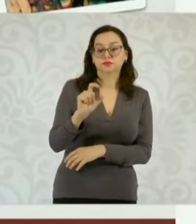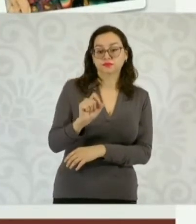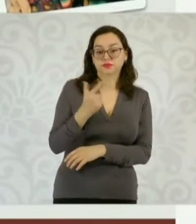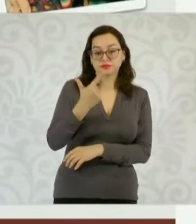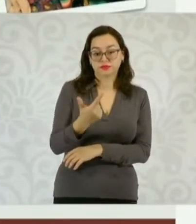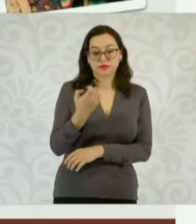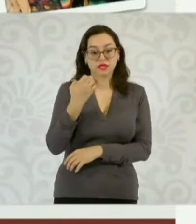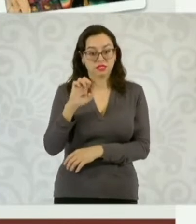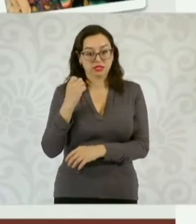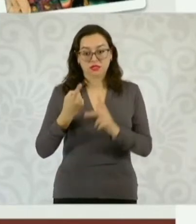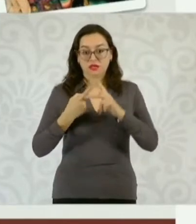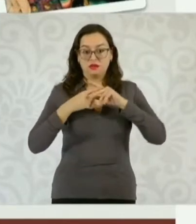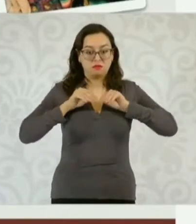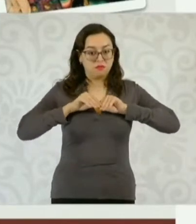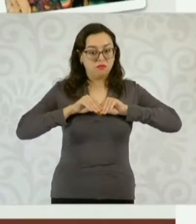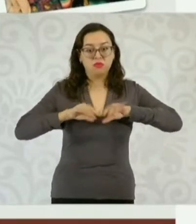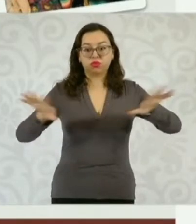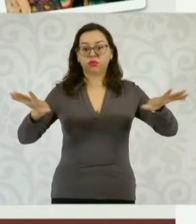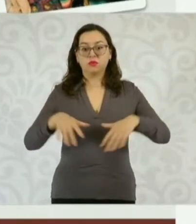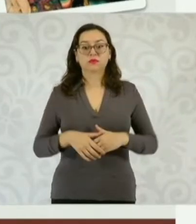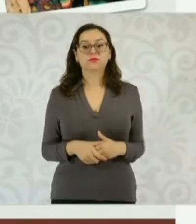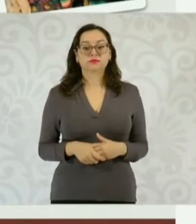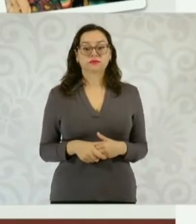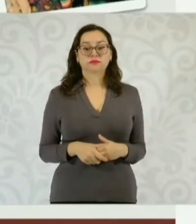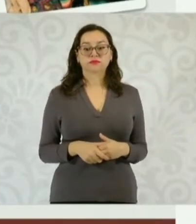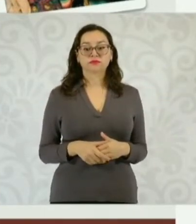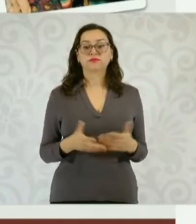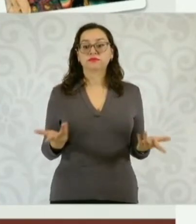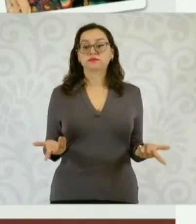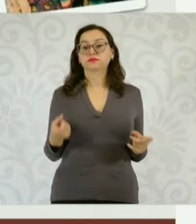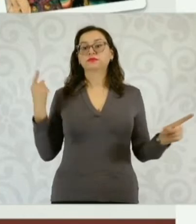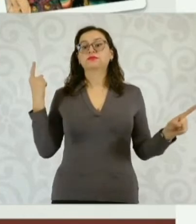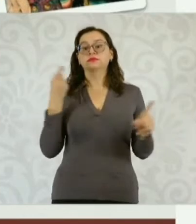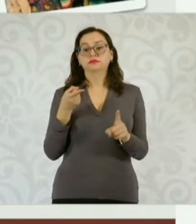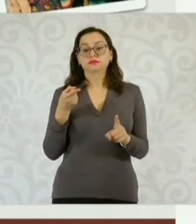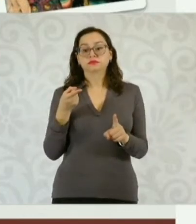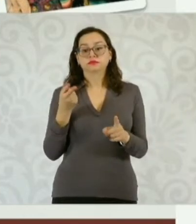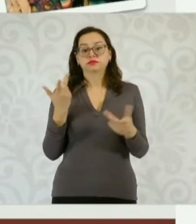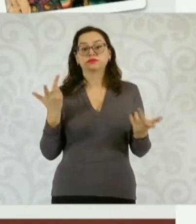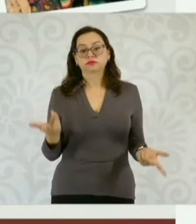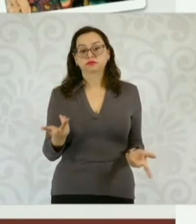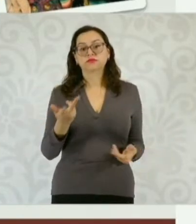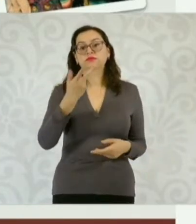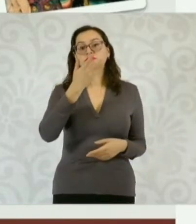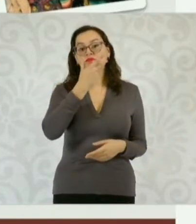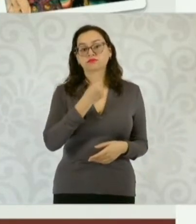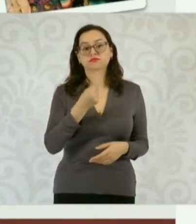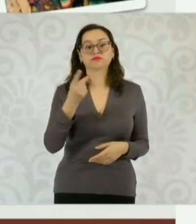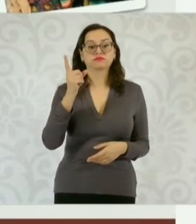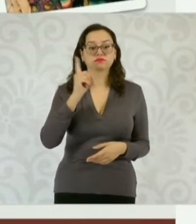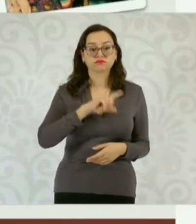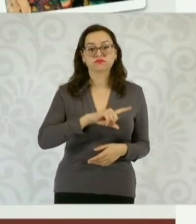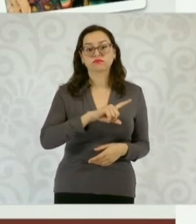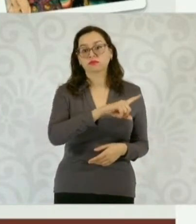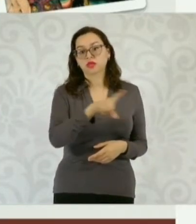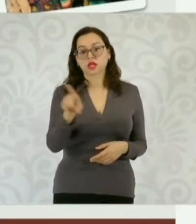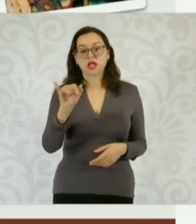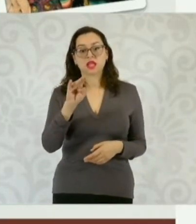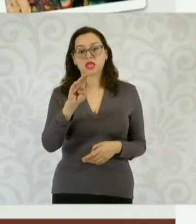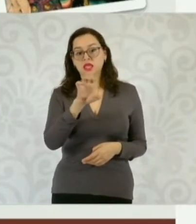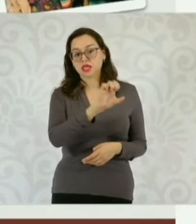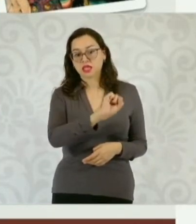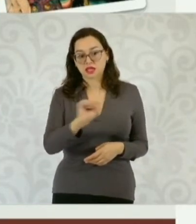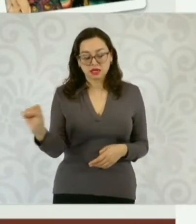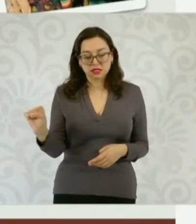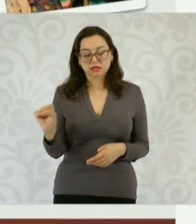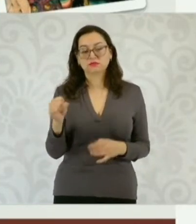ya esta convocatoria para el reclutamiento de residentes. Está dirigida tanto a residentes del IMSS como de otras instituciones